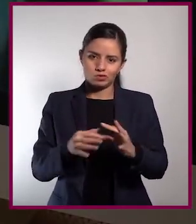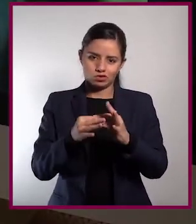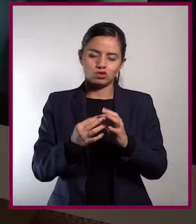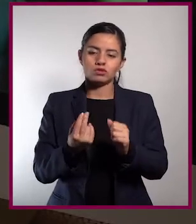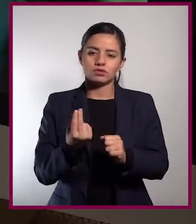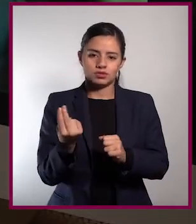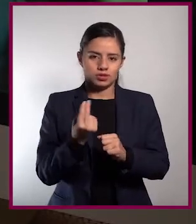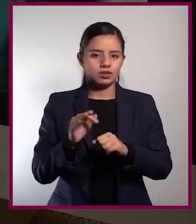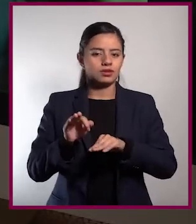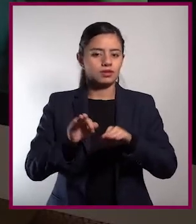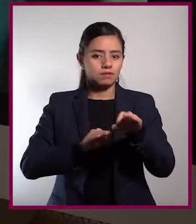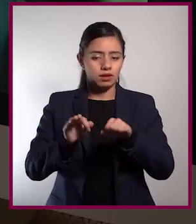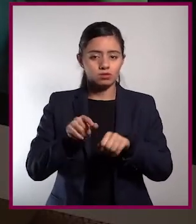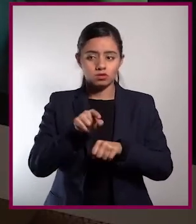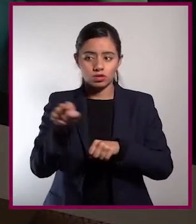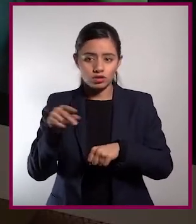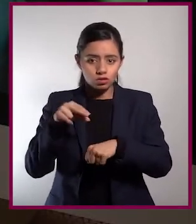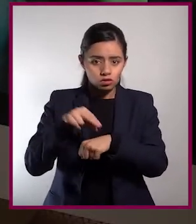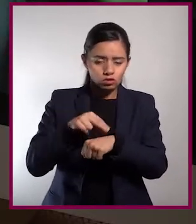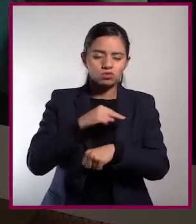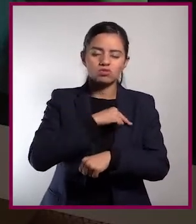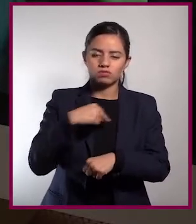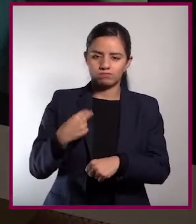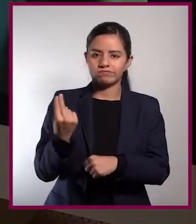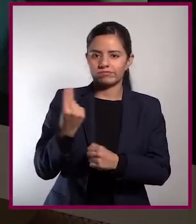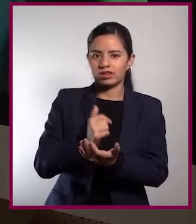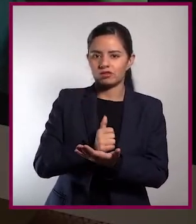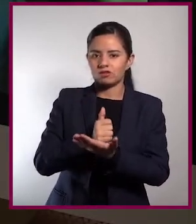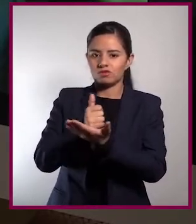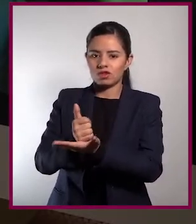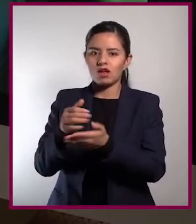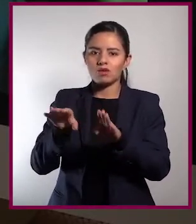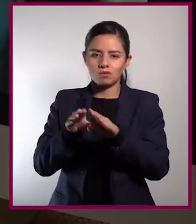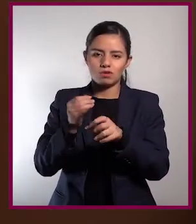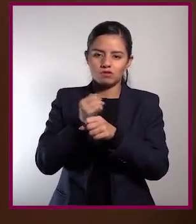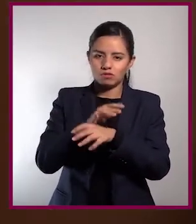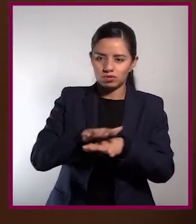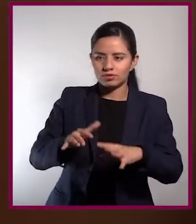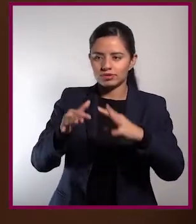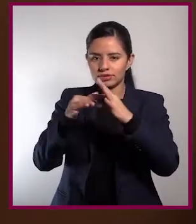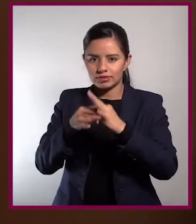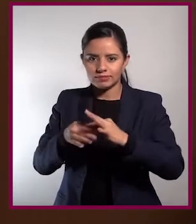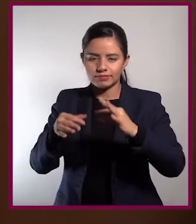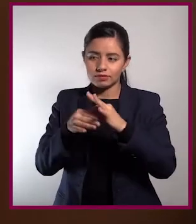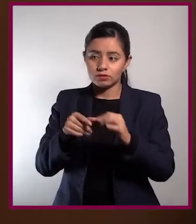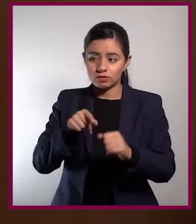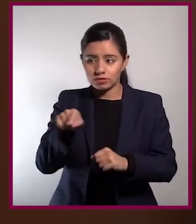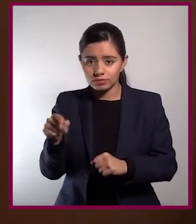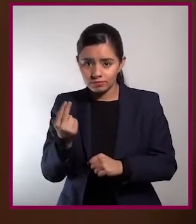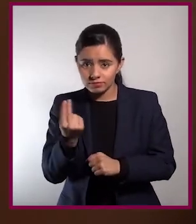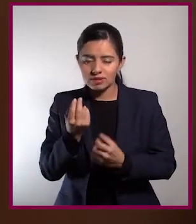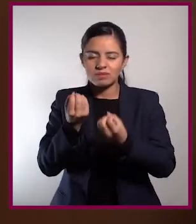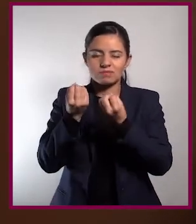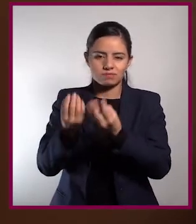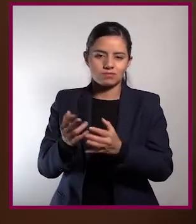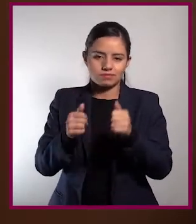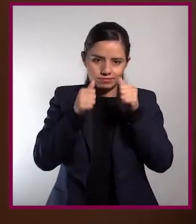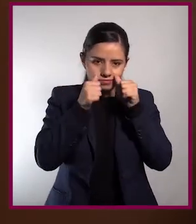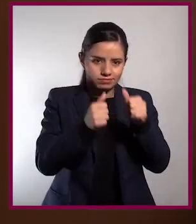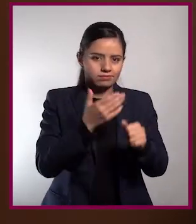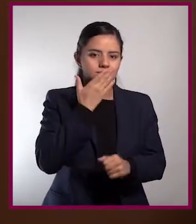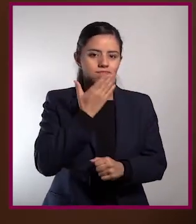equipo, que para ayudarnos ustedes como médicos, nosotros tenemos que contribuir dándoles la información y todo lo que sea necesario para